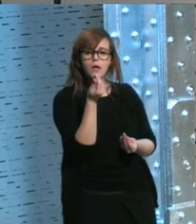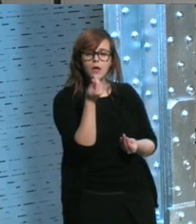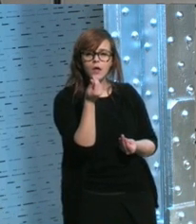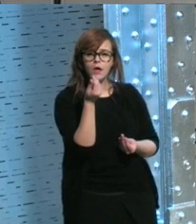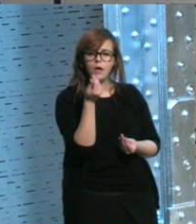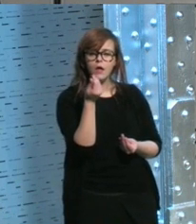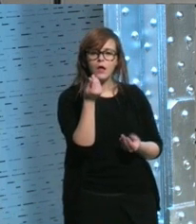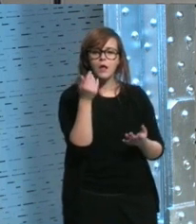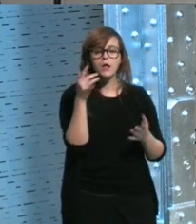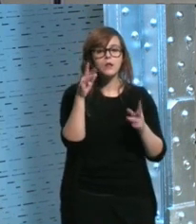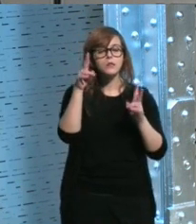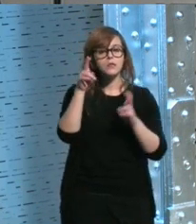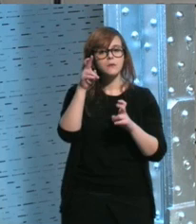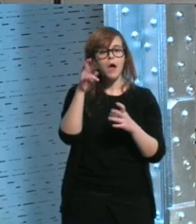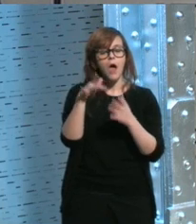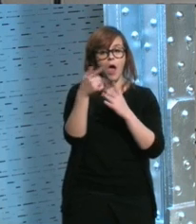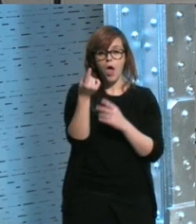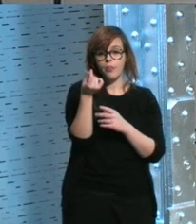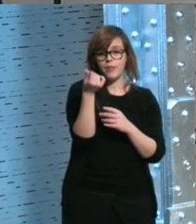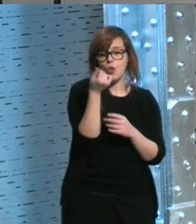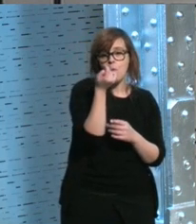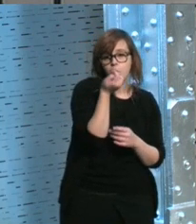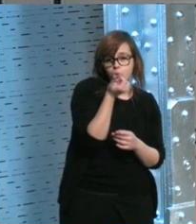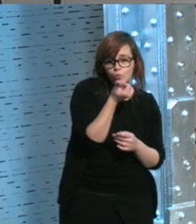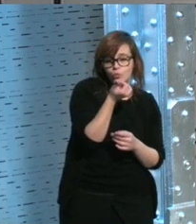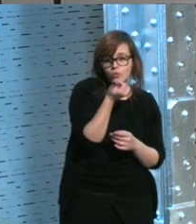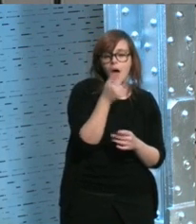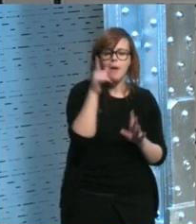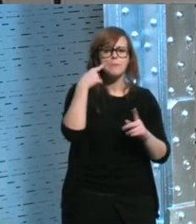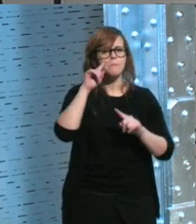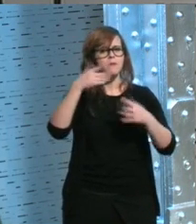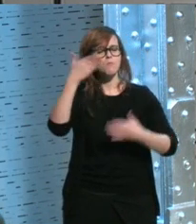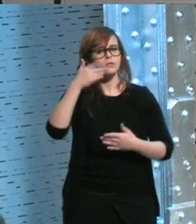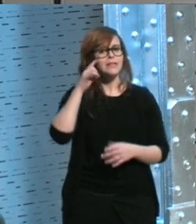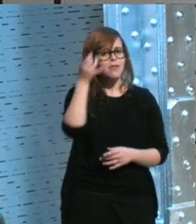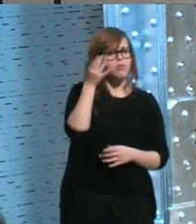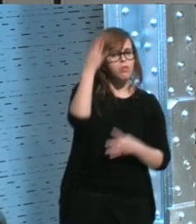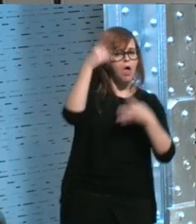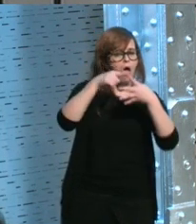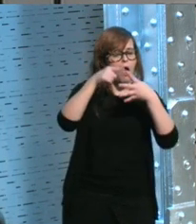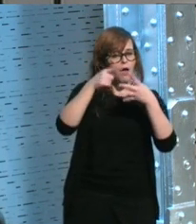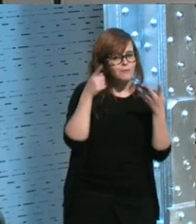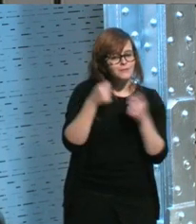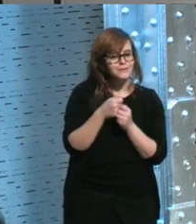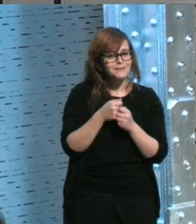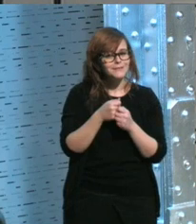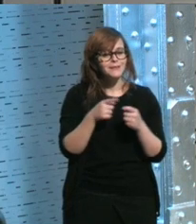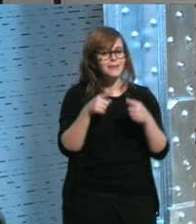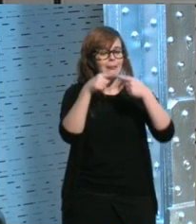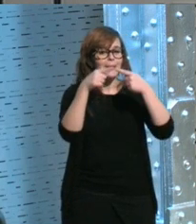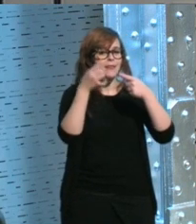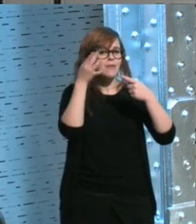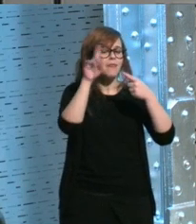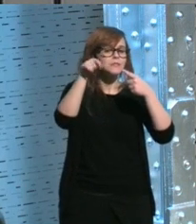Investors, que son poco dinero. Entonces, el primero es la idea. La segunda, el Angel Investor, es de la idea